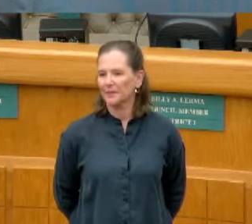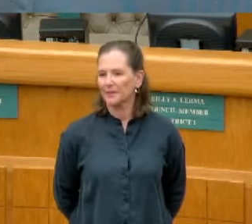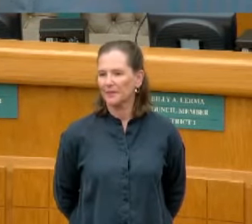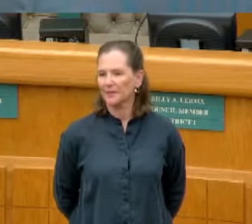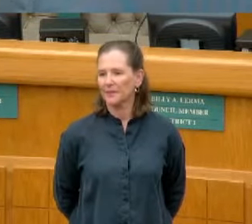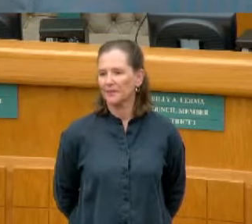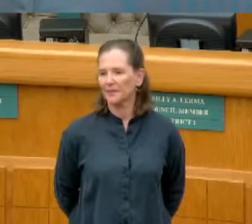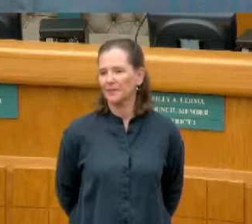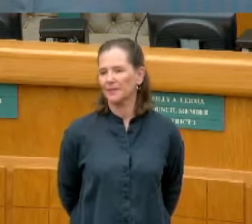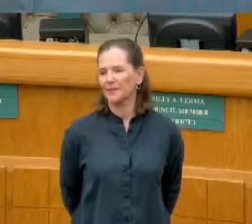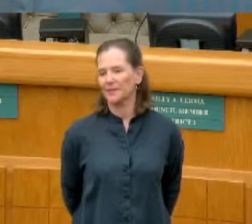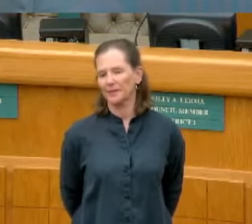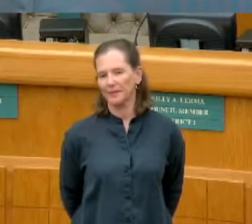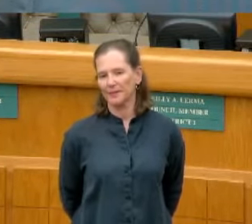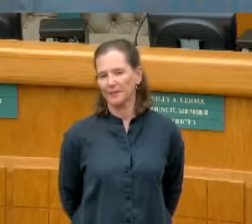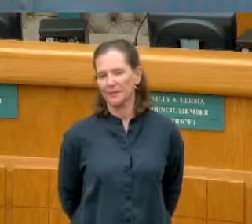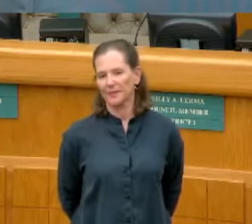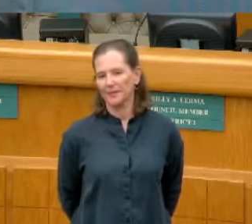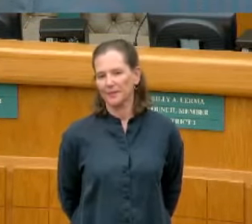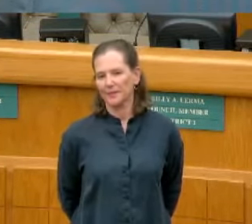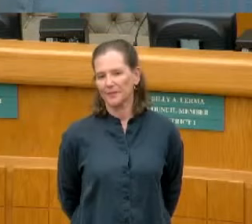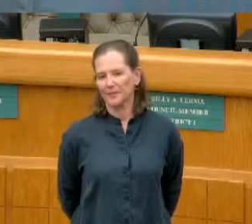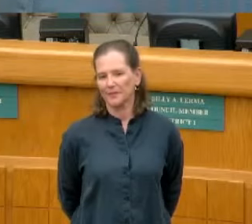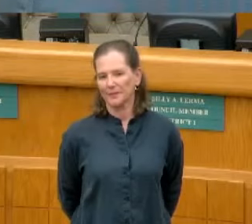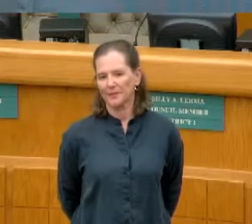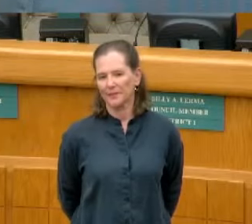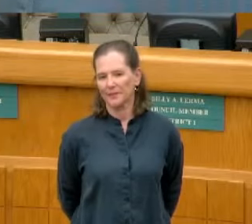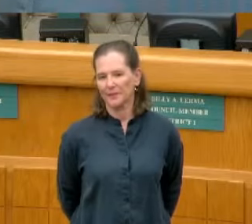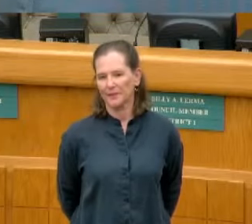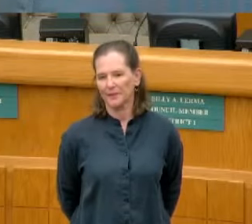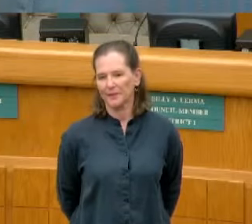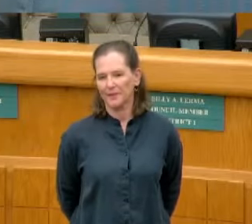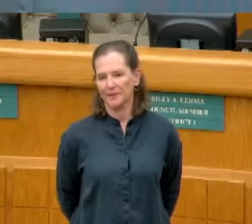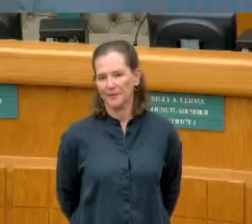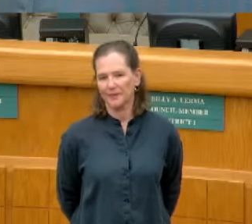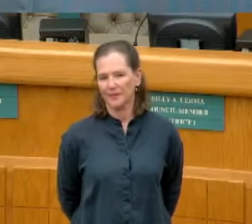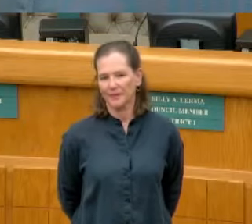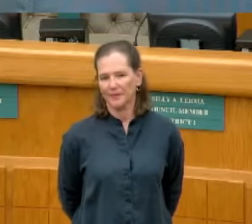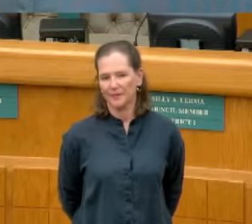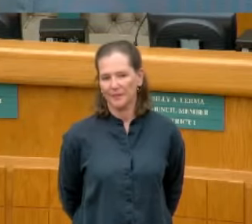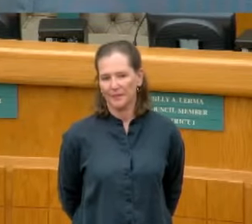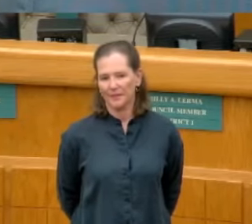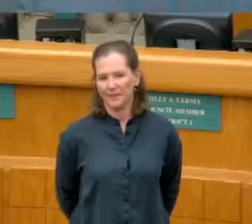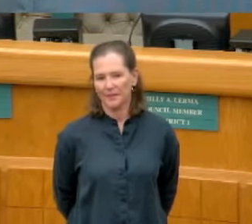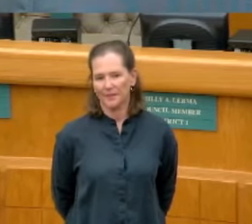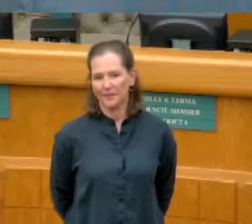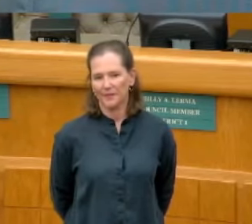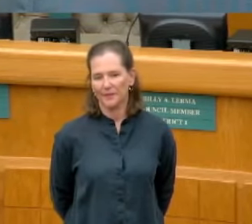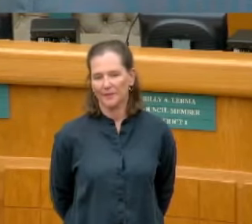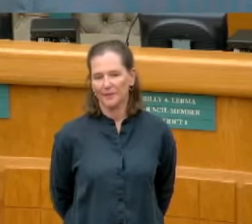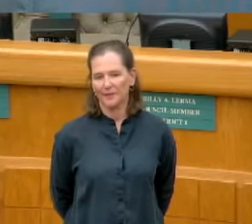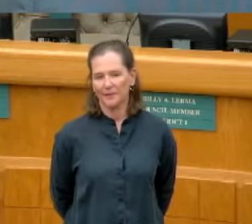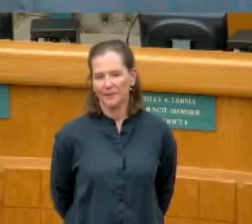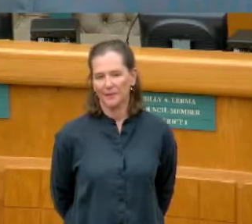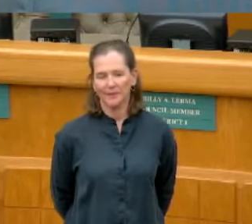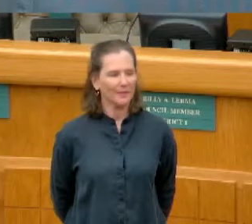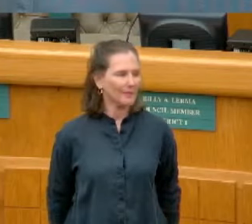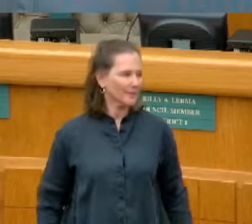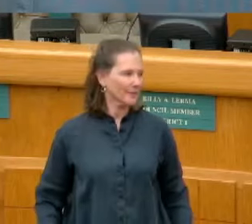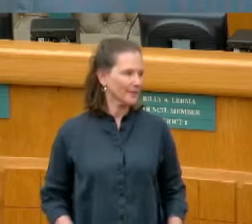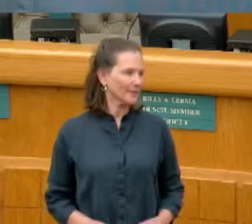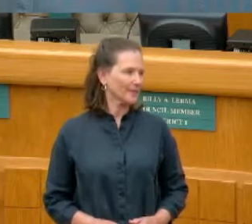Memorial. El horario es de lunes a viernes de 8 a 4 y los sábados de 8 a 12. La segunda ubicación es en el Centro de Exposiciones